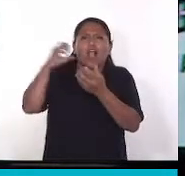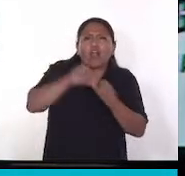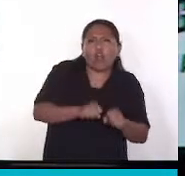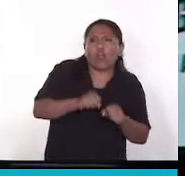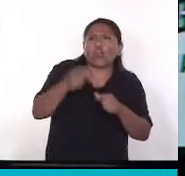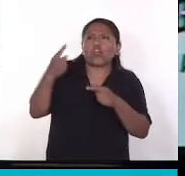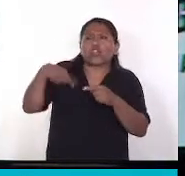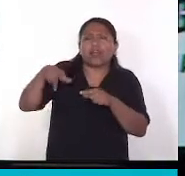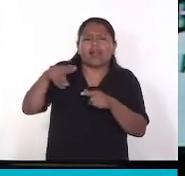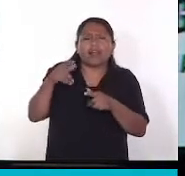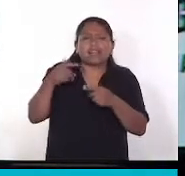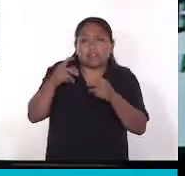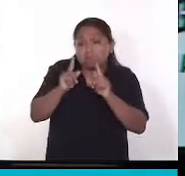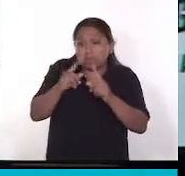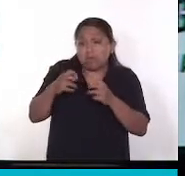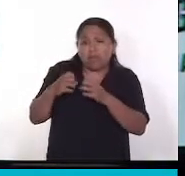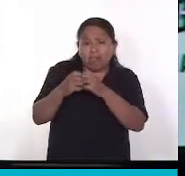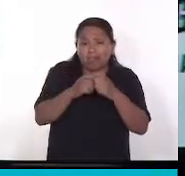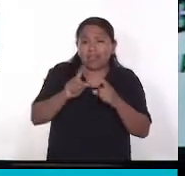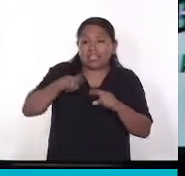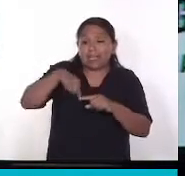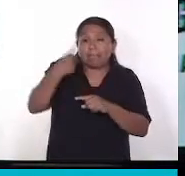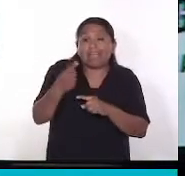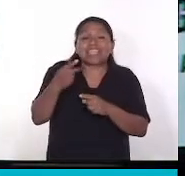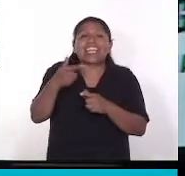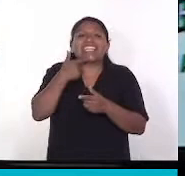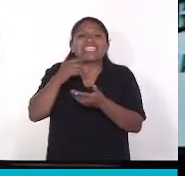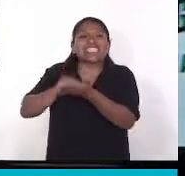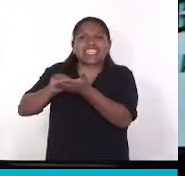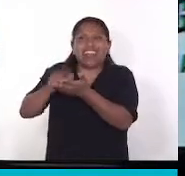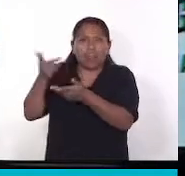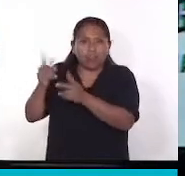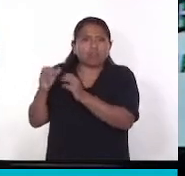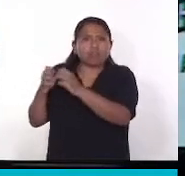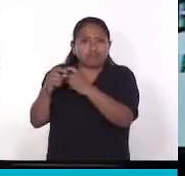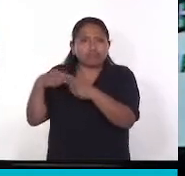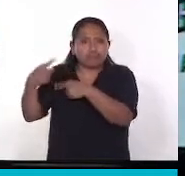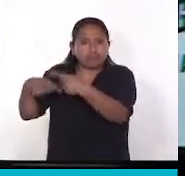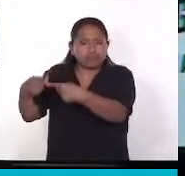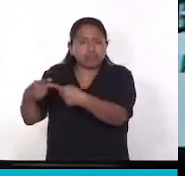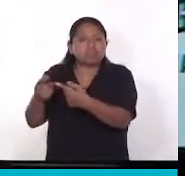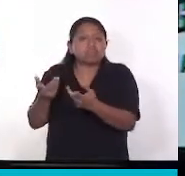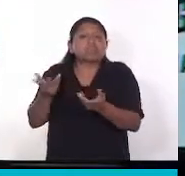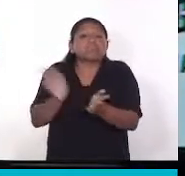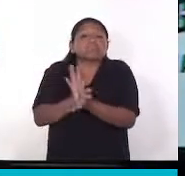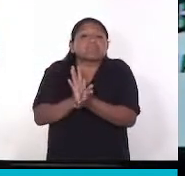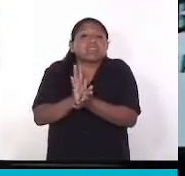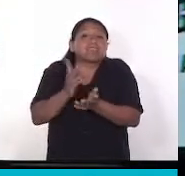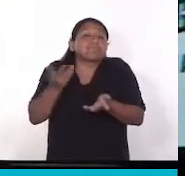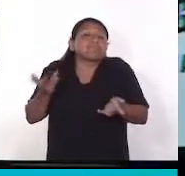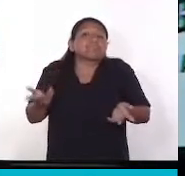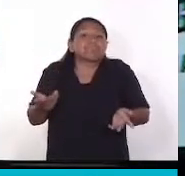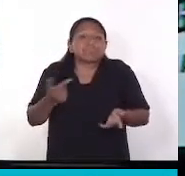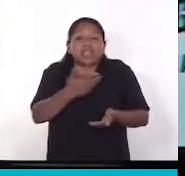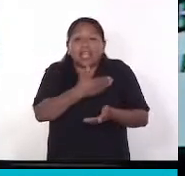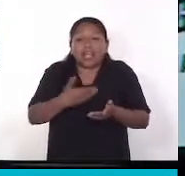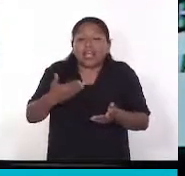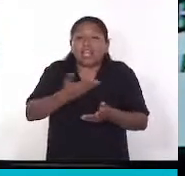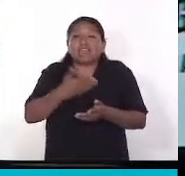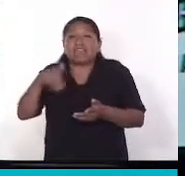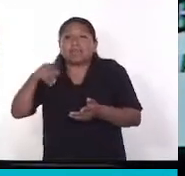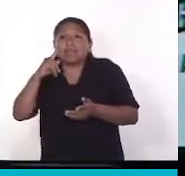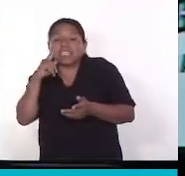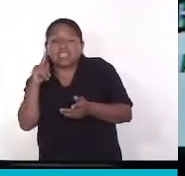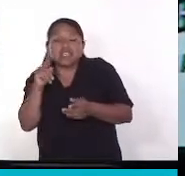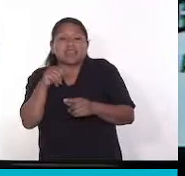Congreso Nacional, que mañana se corona en el Senado, que va a poner en pie un cogobierno entre el Fondo Monetario